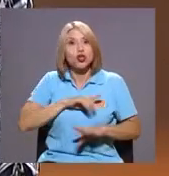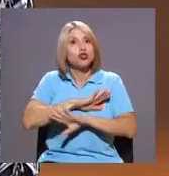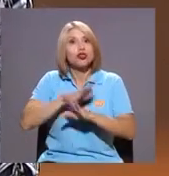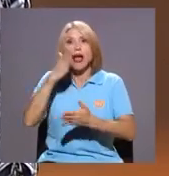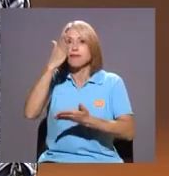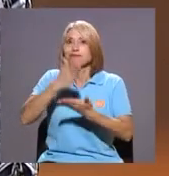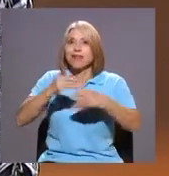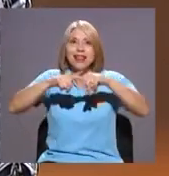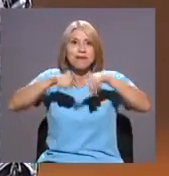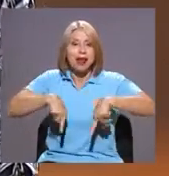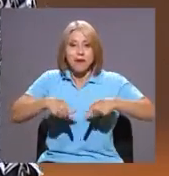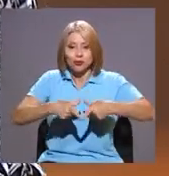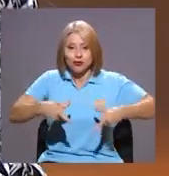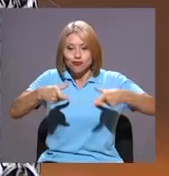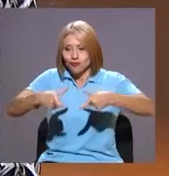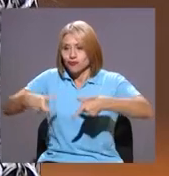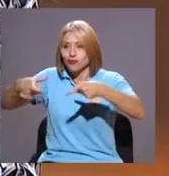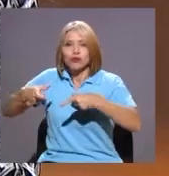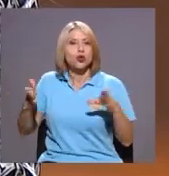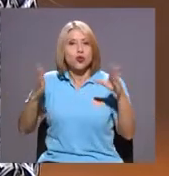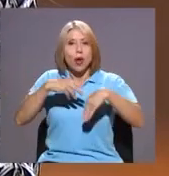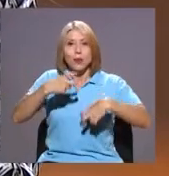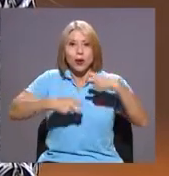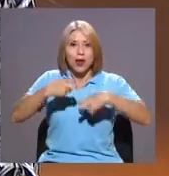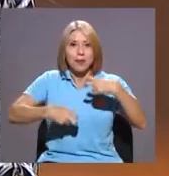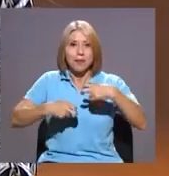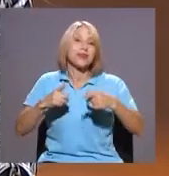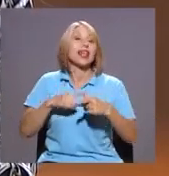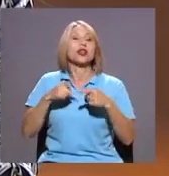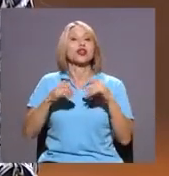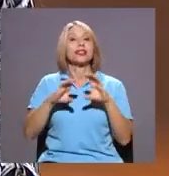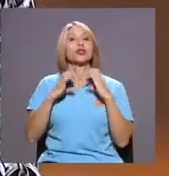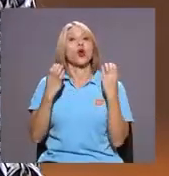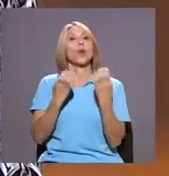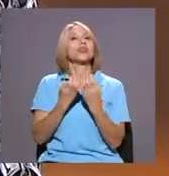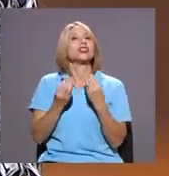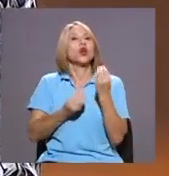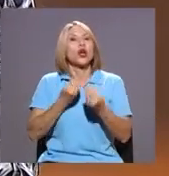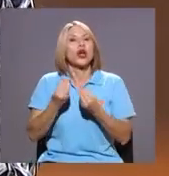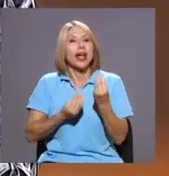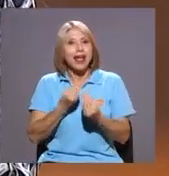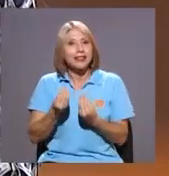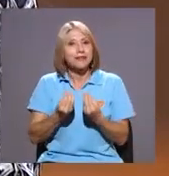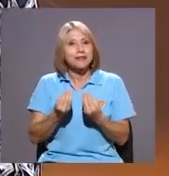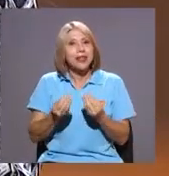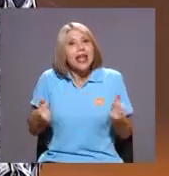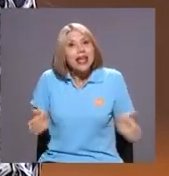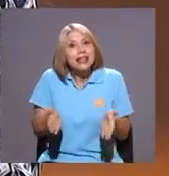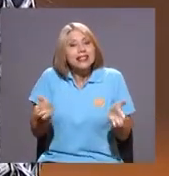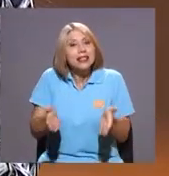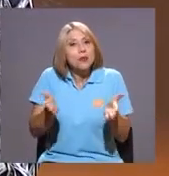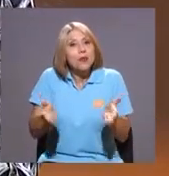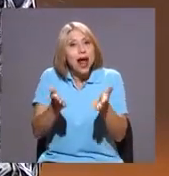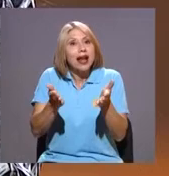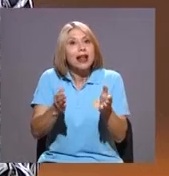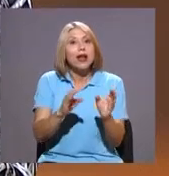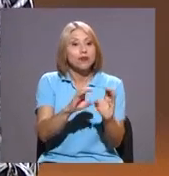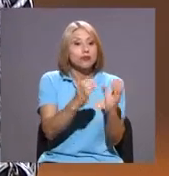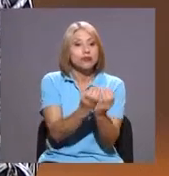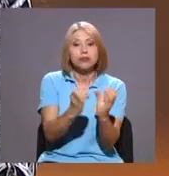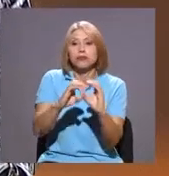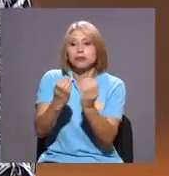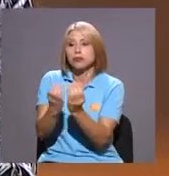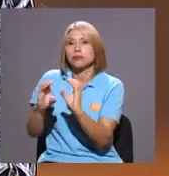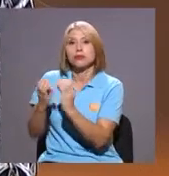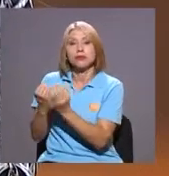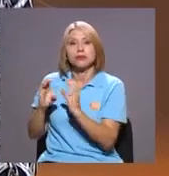no tiene por qué haber problemas. Entonces, de parte de la comisión, lo que hacemos es estimular para la creación de comités. Entonces, cada unidad